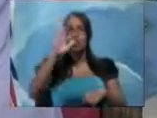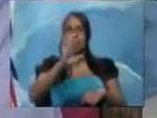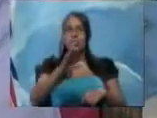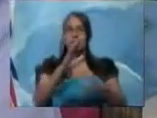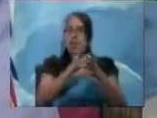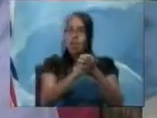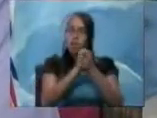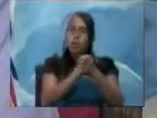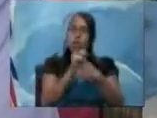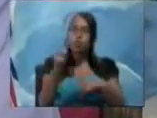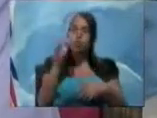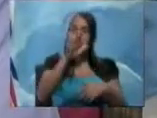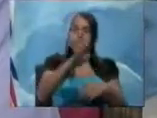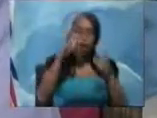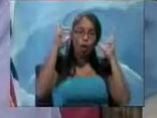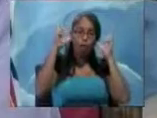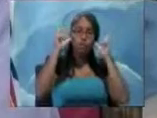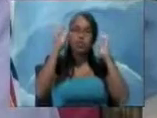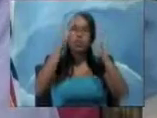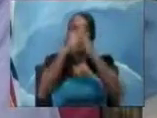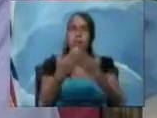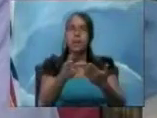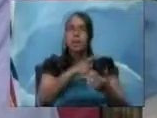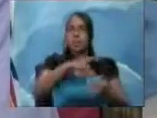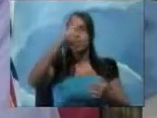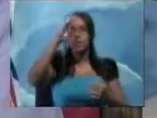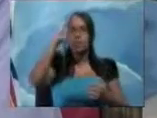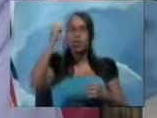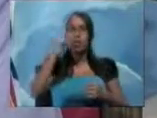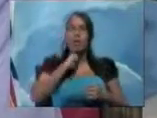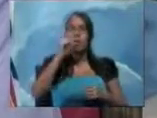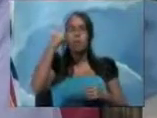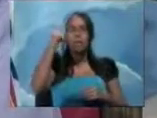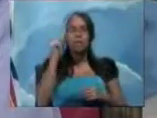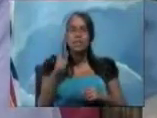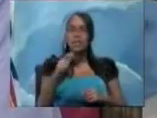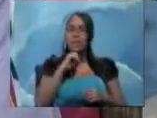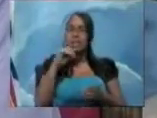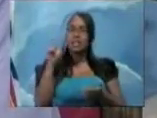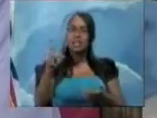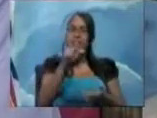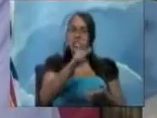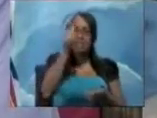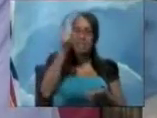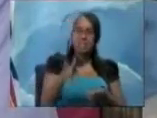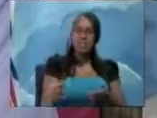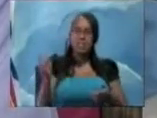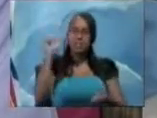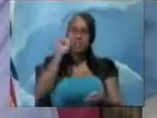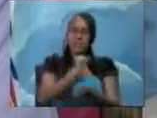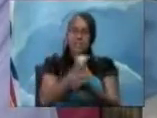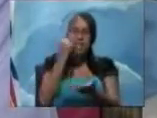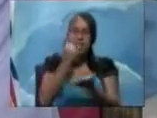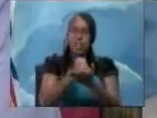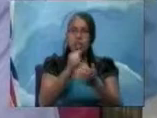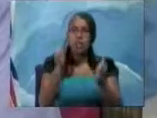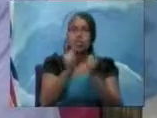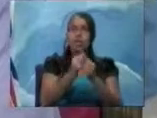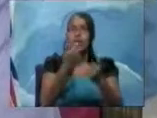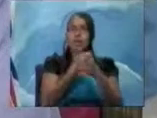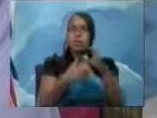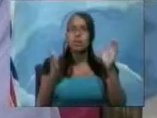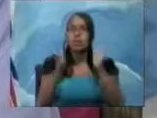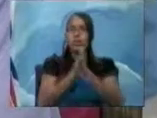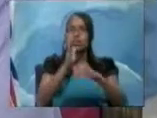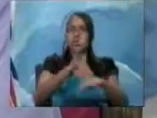amigo usted que está oyendo la palabra de Dios en esta mañana la palabra es para usted es necesario que sea sellado con El poder del espíritu santo porque